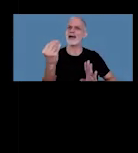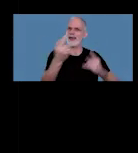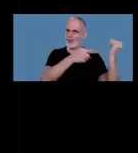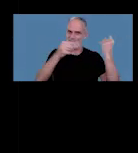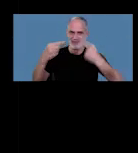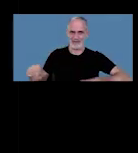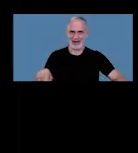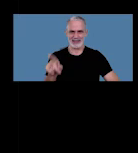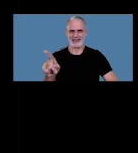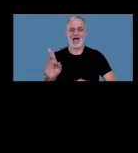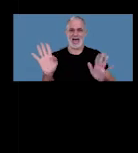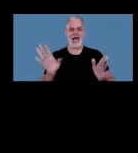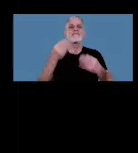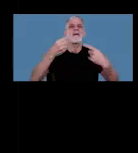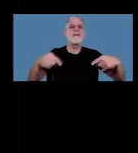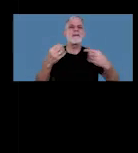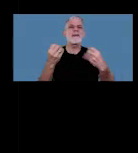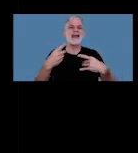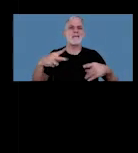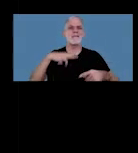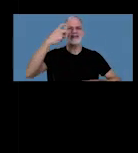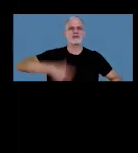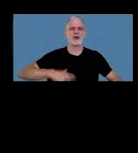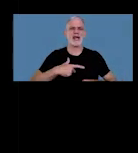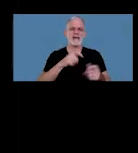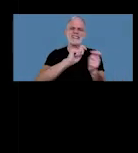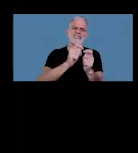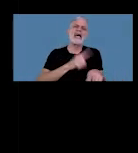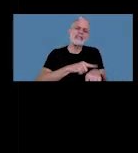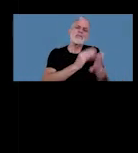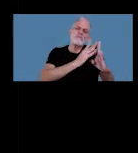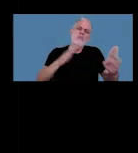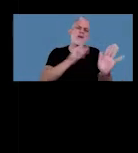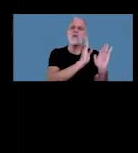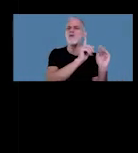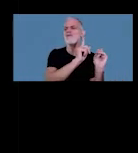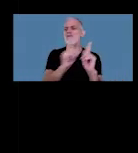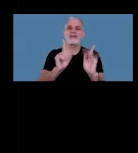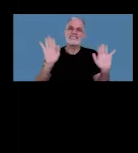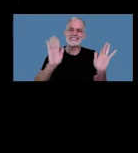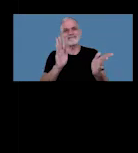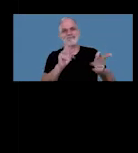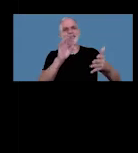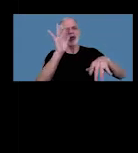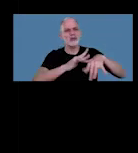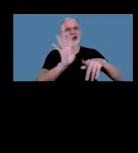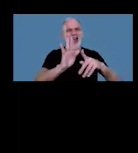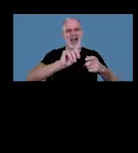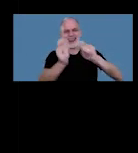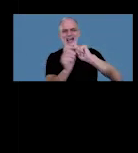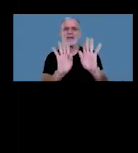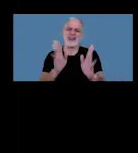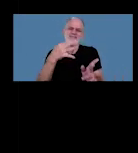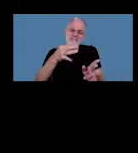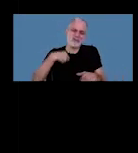Bueno, bienes personales no ha tenido mucho retoque a lo largo del tiempo, es más, deberían, ¿no?, en algún momento ayornarse